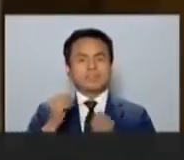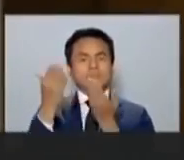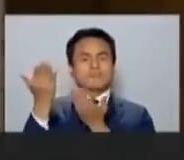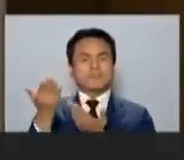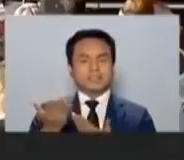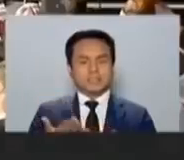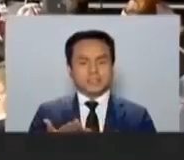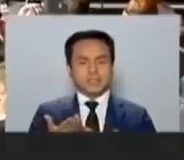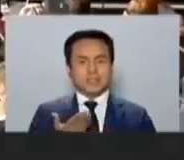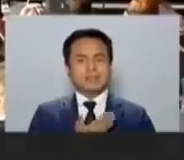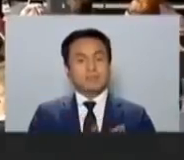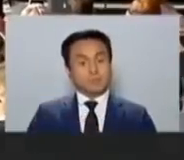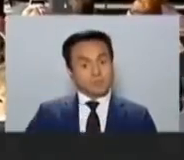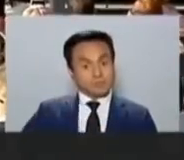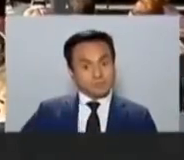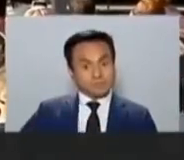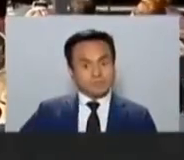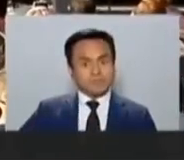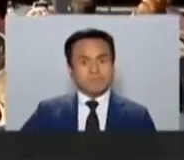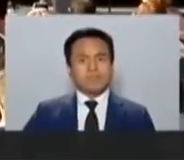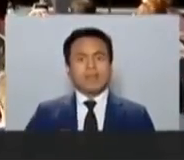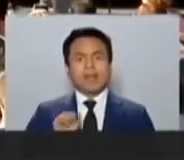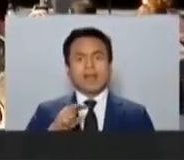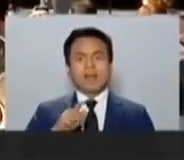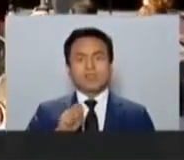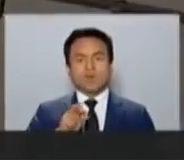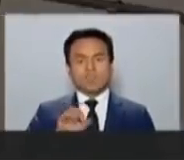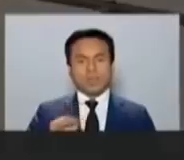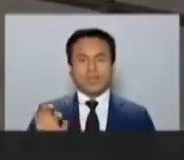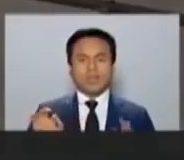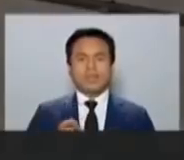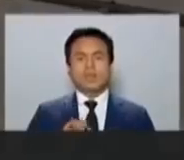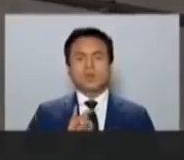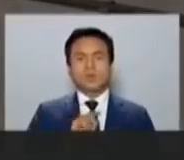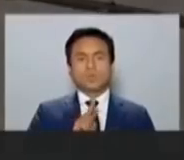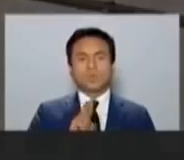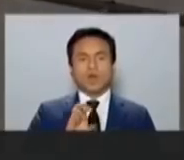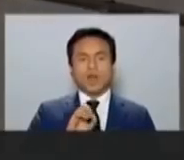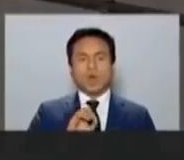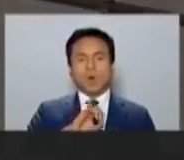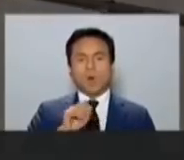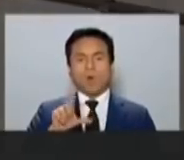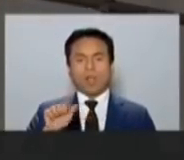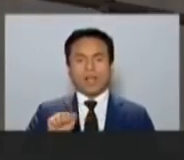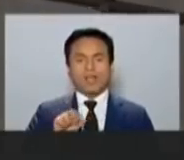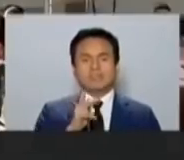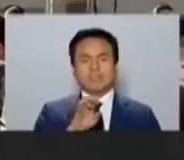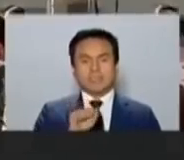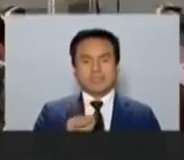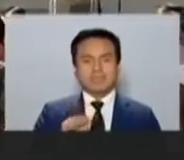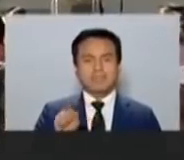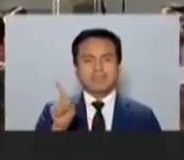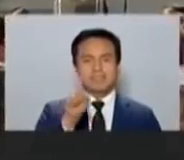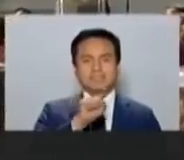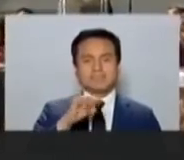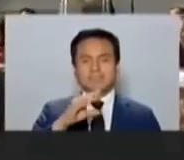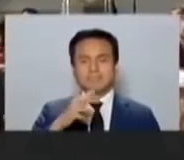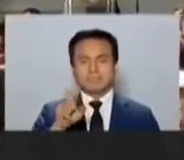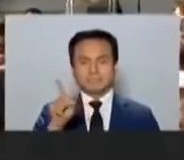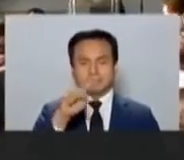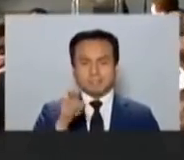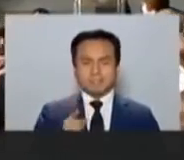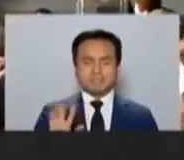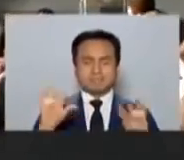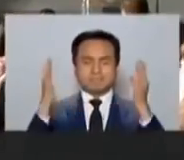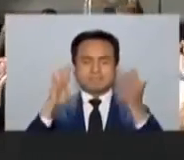la Araucanía. Venga a la región de la Araucanía, converse con las víctimas, desde ahí va a poder comenzar un relato y saber efectivamente qué es lo que sucede